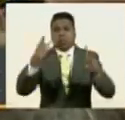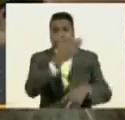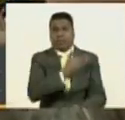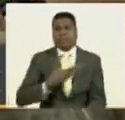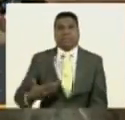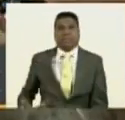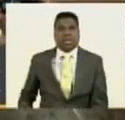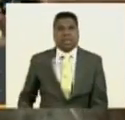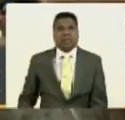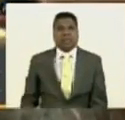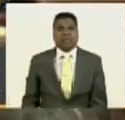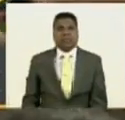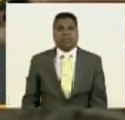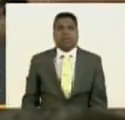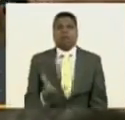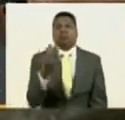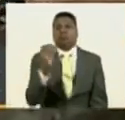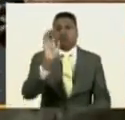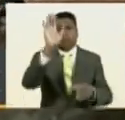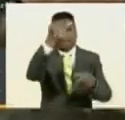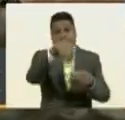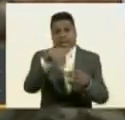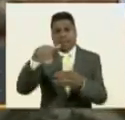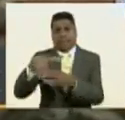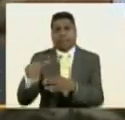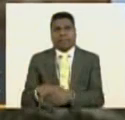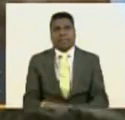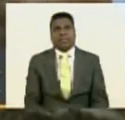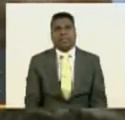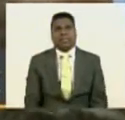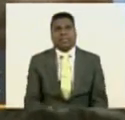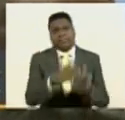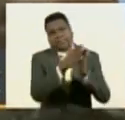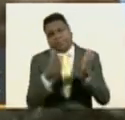que viene son elecciones.